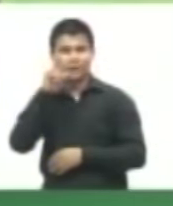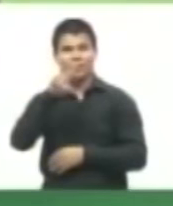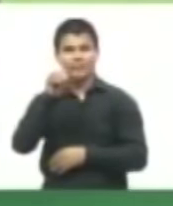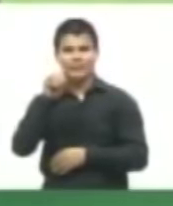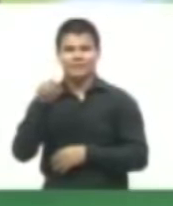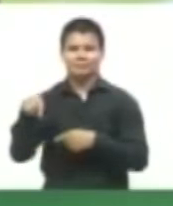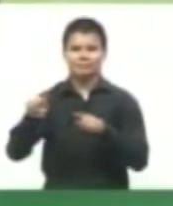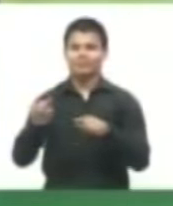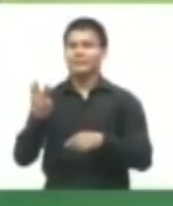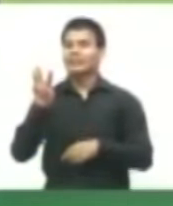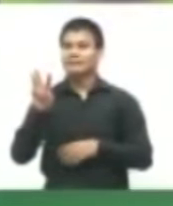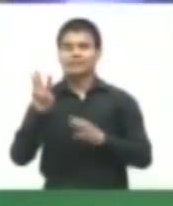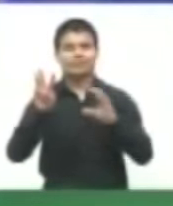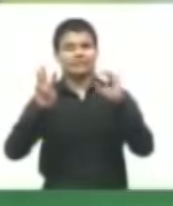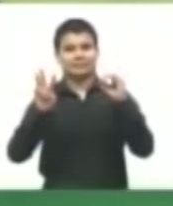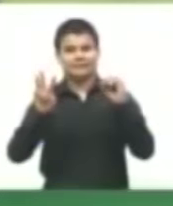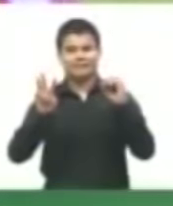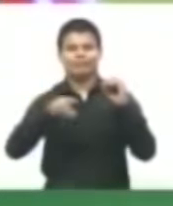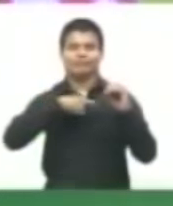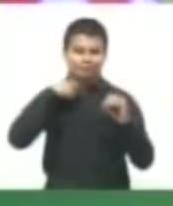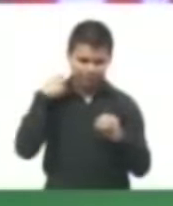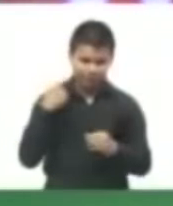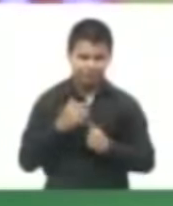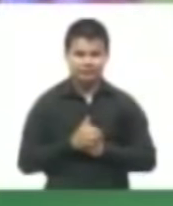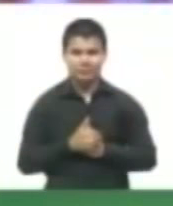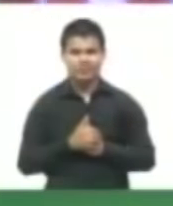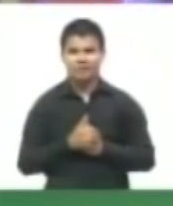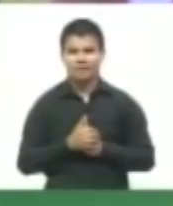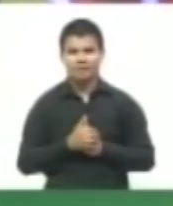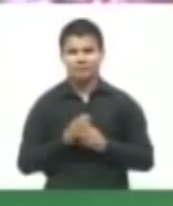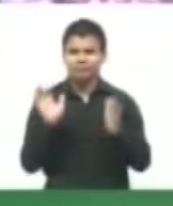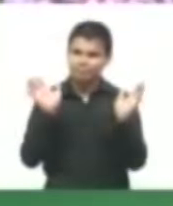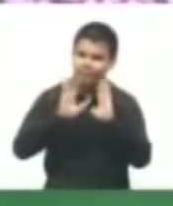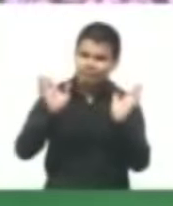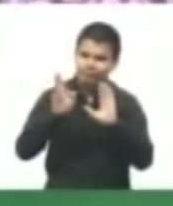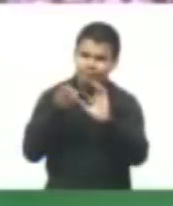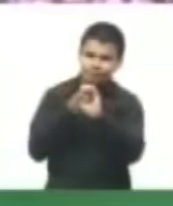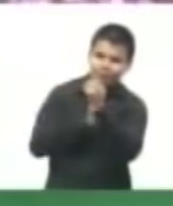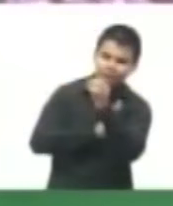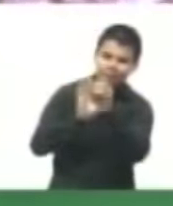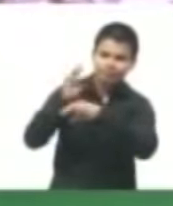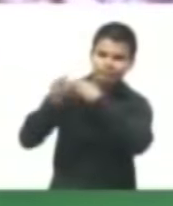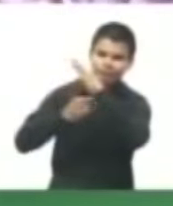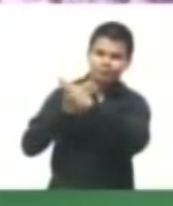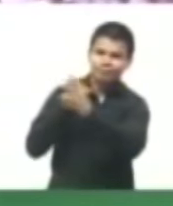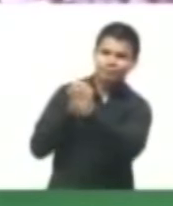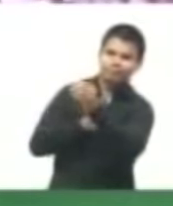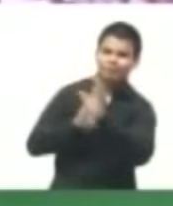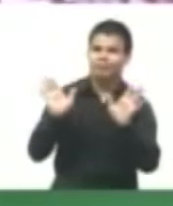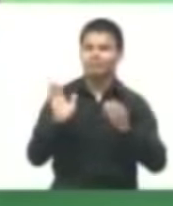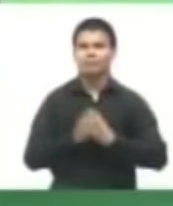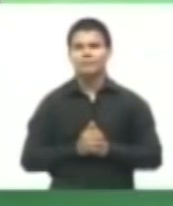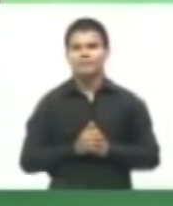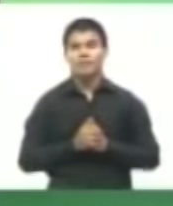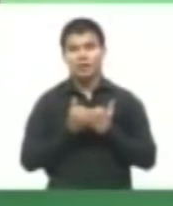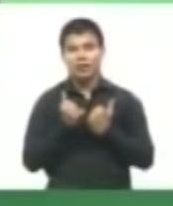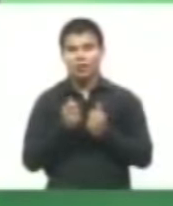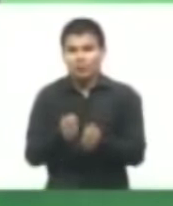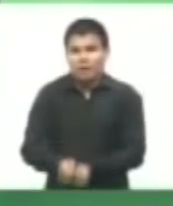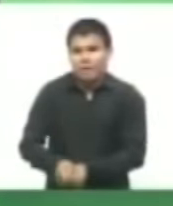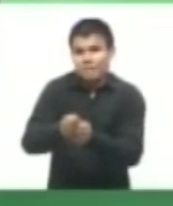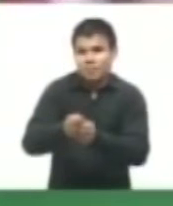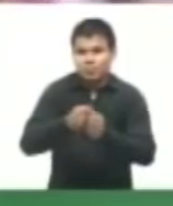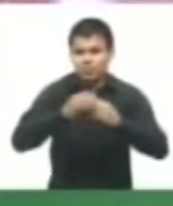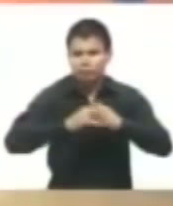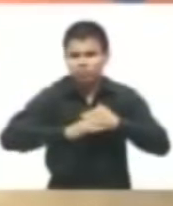dueños de casa, con Ecuador, y prácticamente se despiden del evento. Por otra parte, por estos días, el voleibol playa se toma la